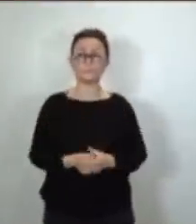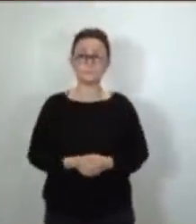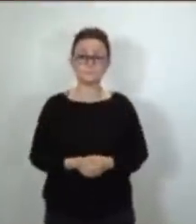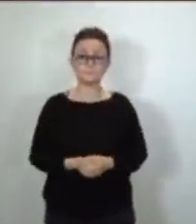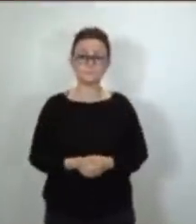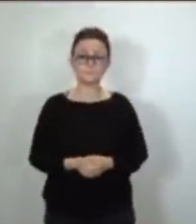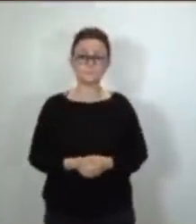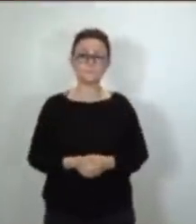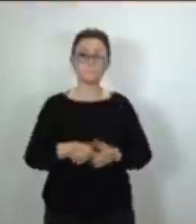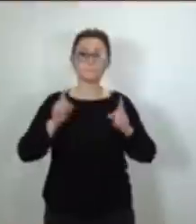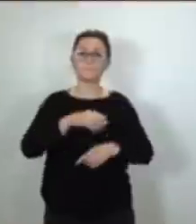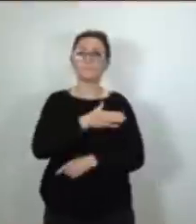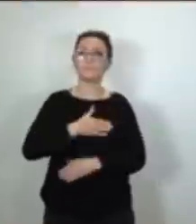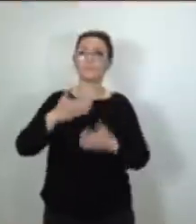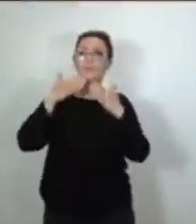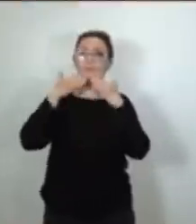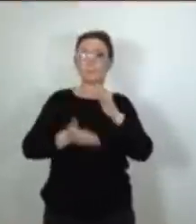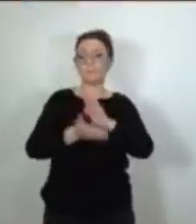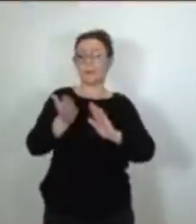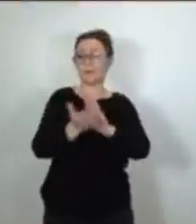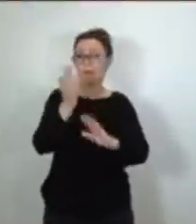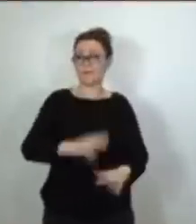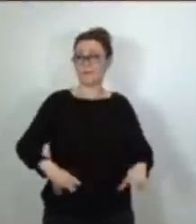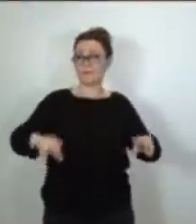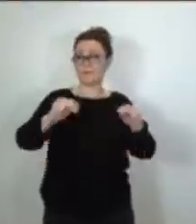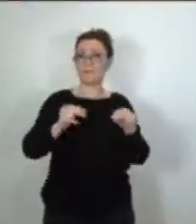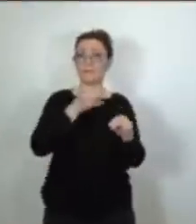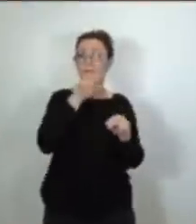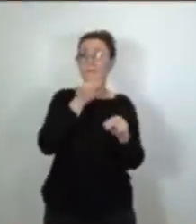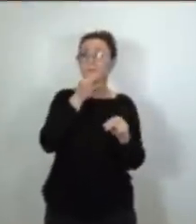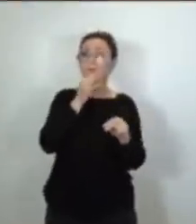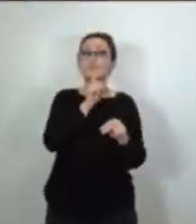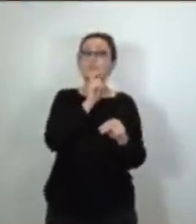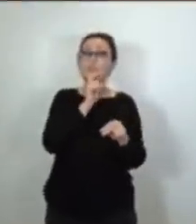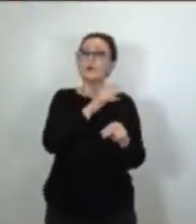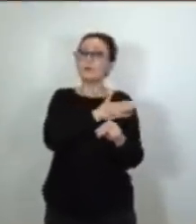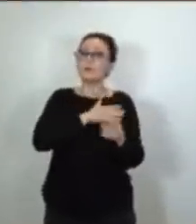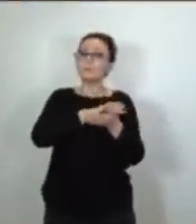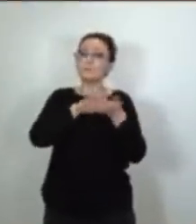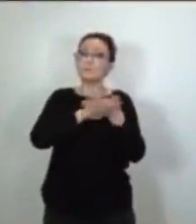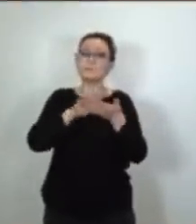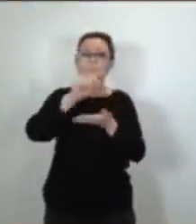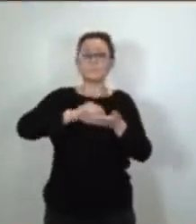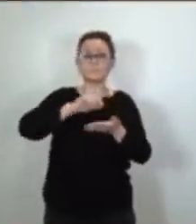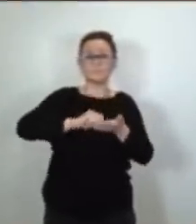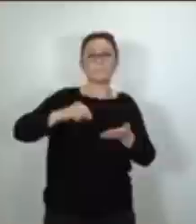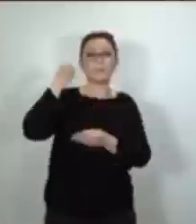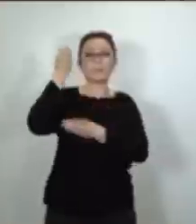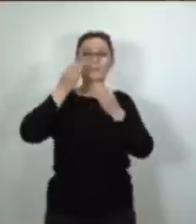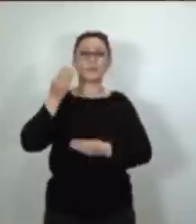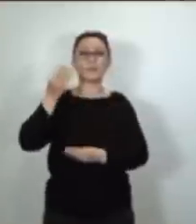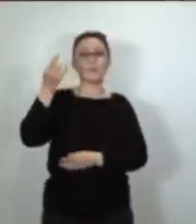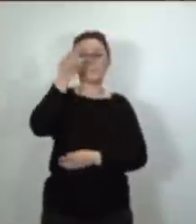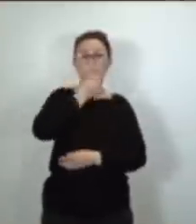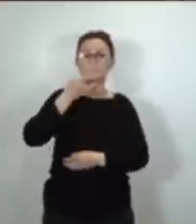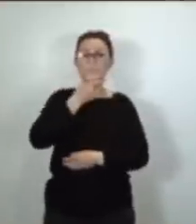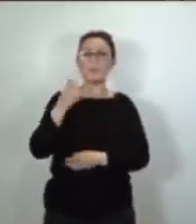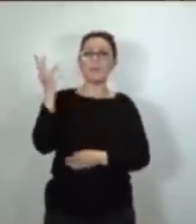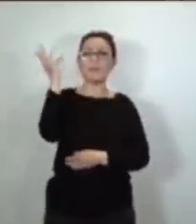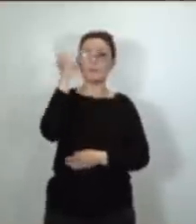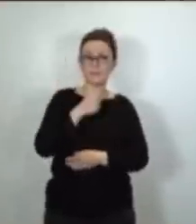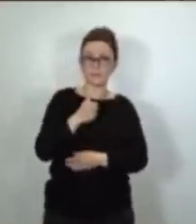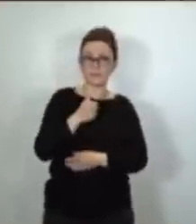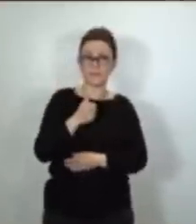Quería agradecer, terminar esta intervención con una breve mención a la escritora y pensadora negra americana Bell